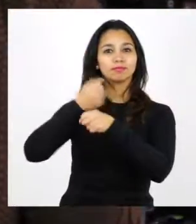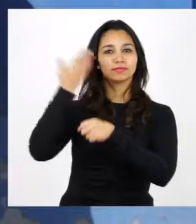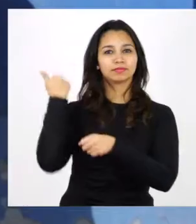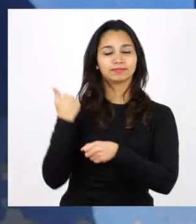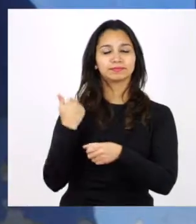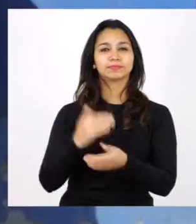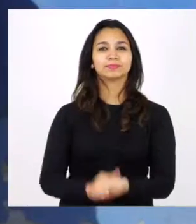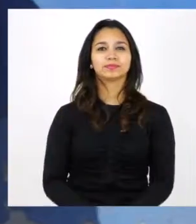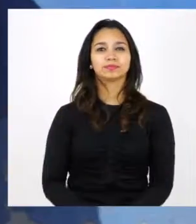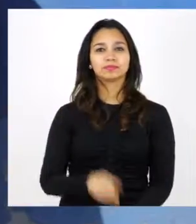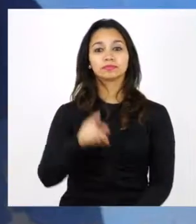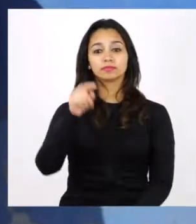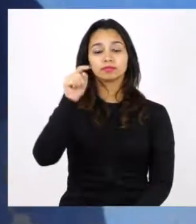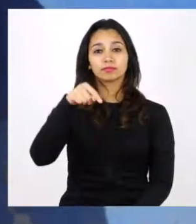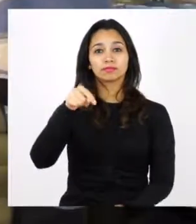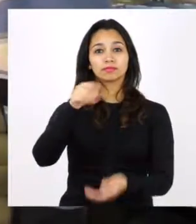8 años.